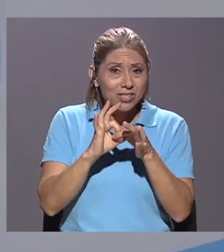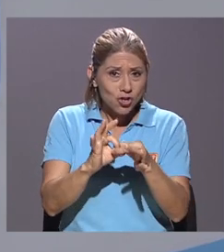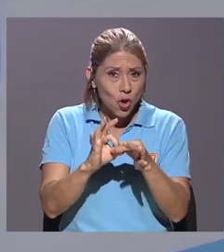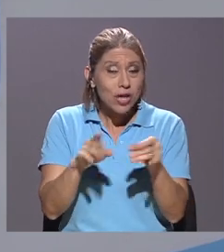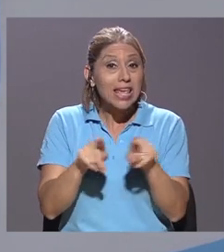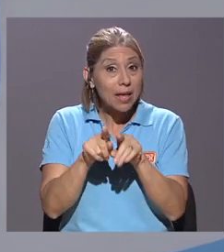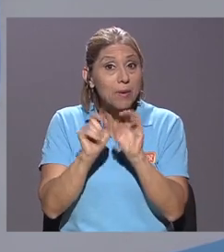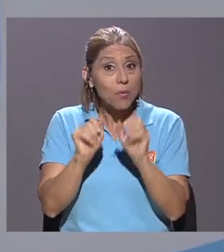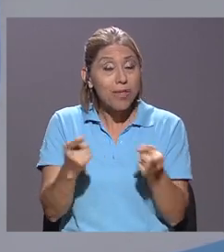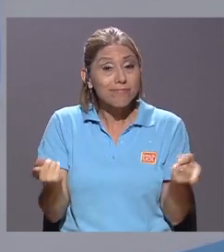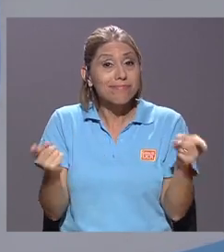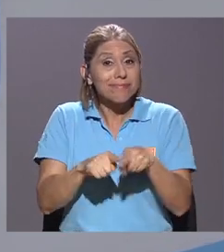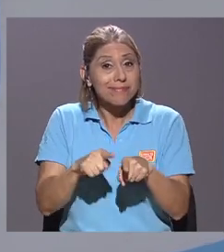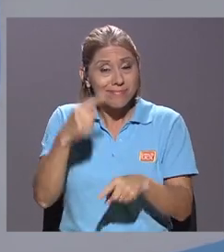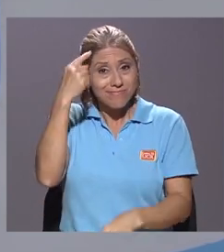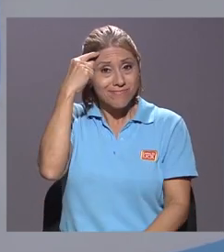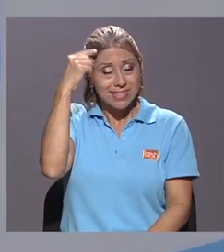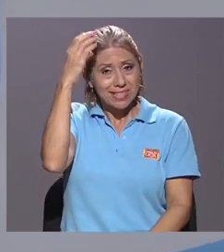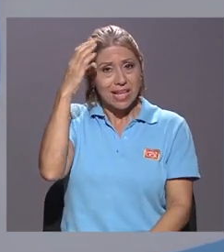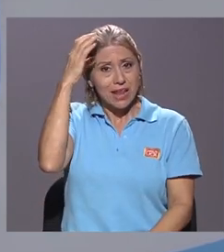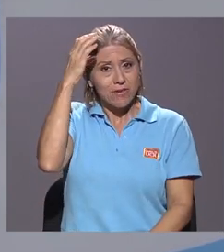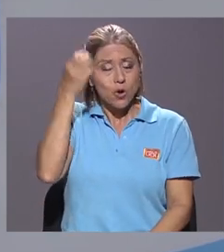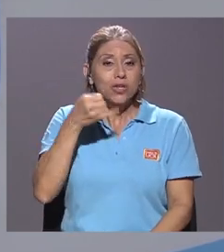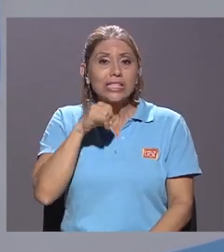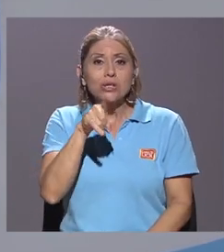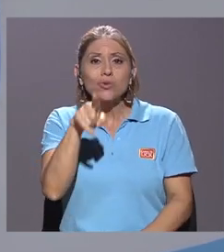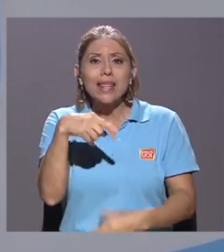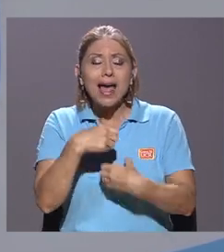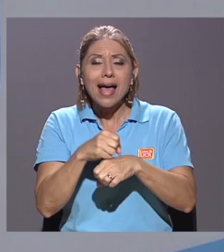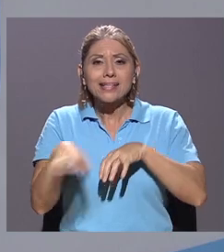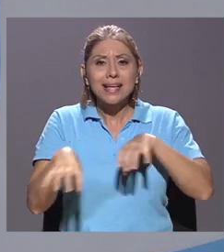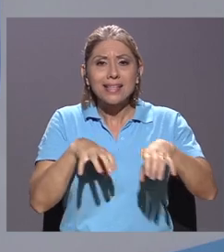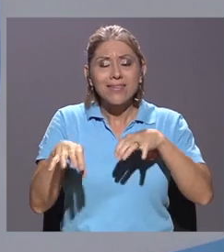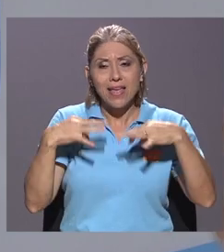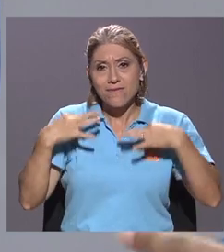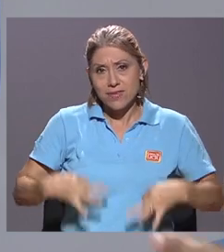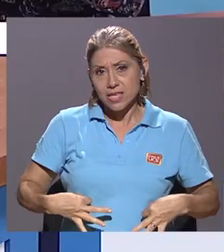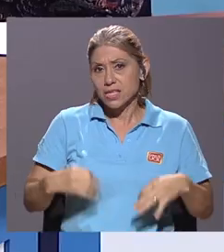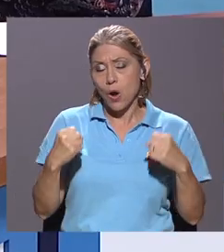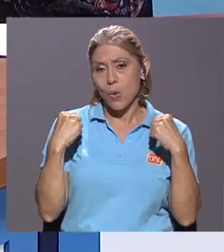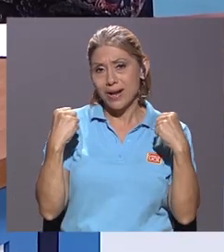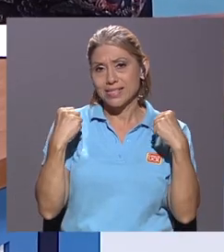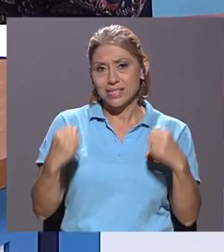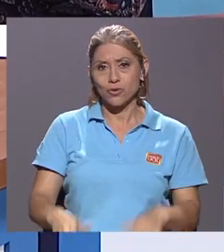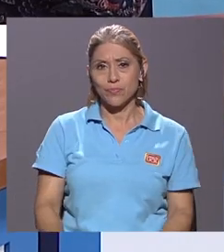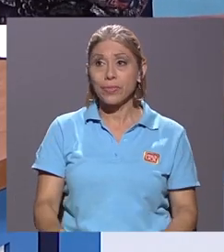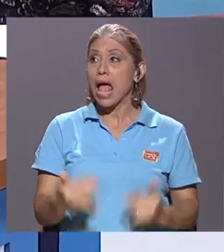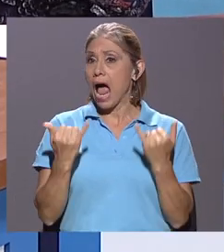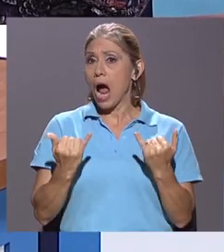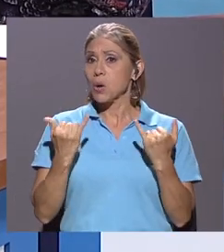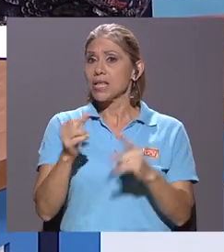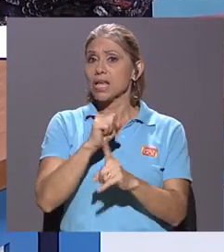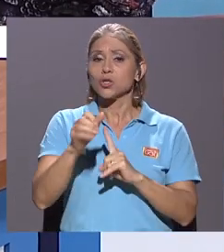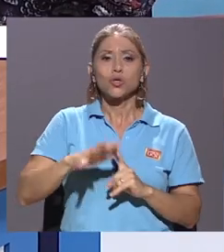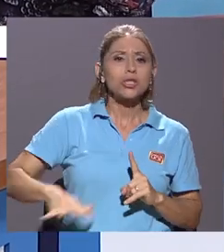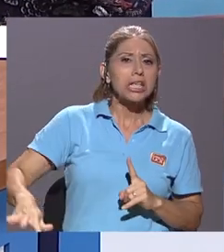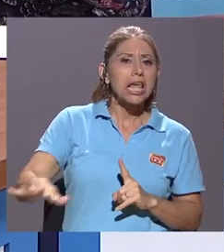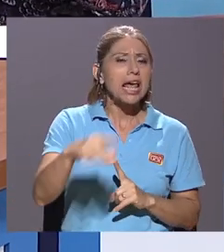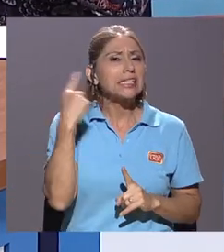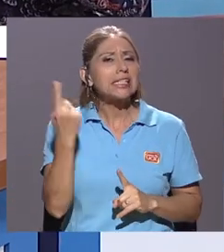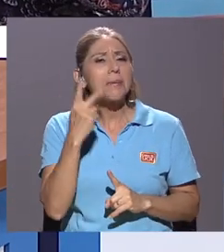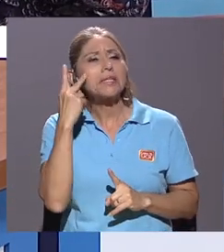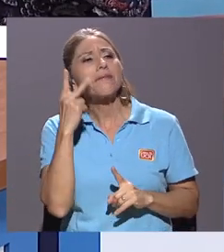de cerebro el cumplir con un rol de actividad física o el ejercicio en sí mismo de nuestra sociedad ahorita volvemos por todo el lado de gente